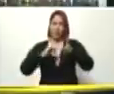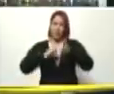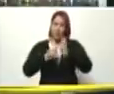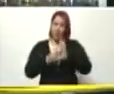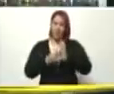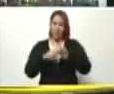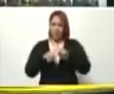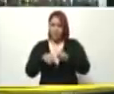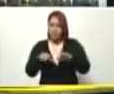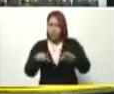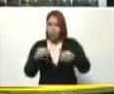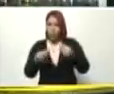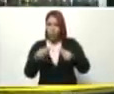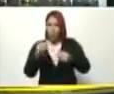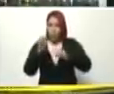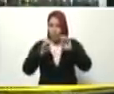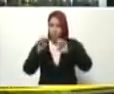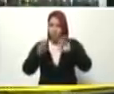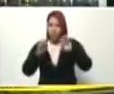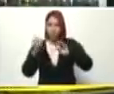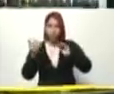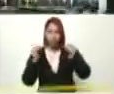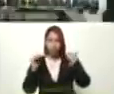despliegue, en el balance.